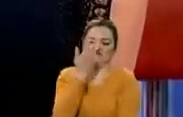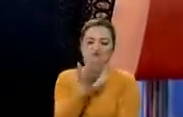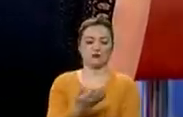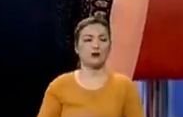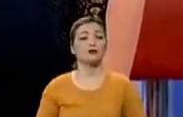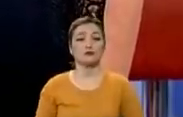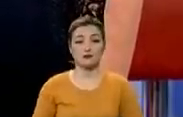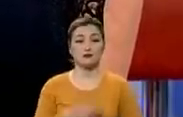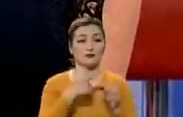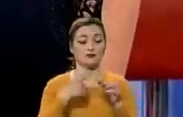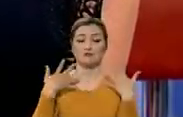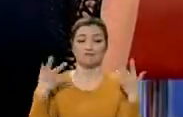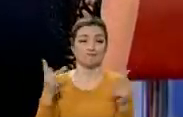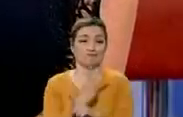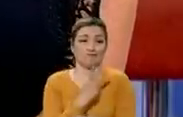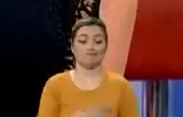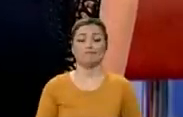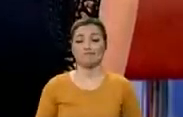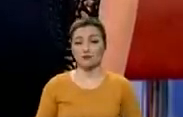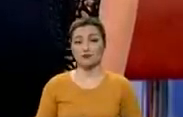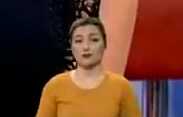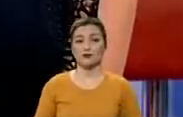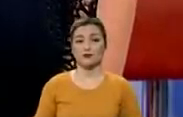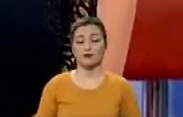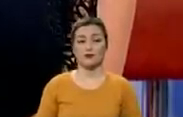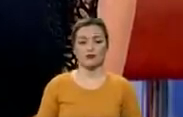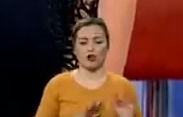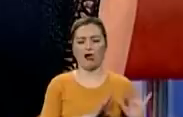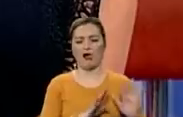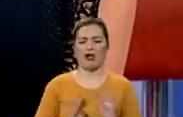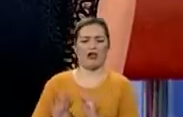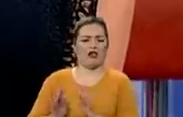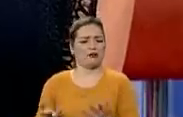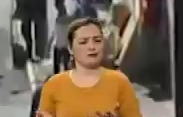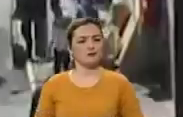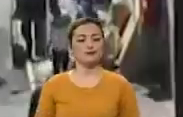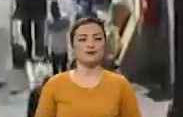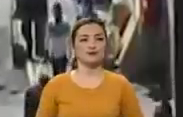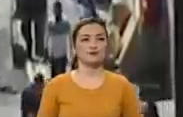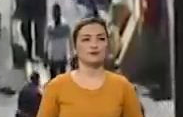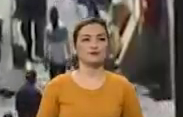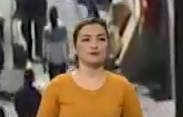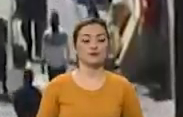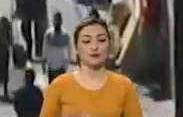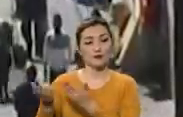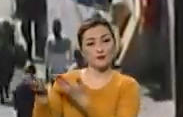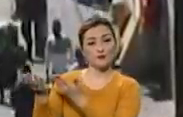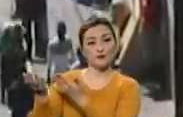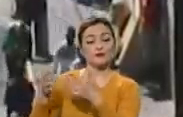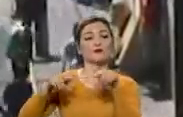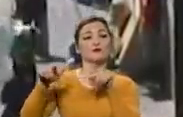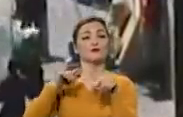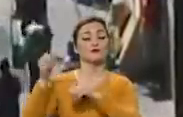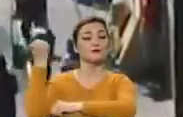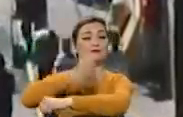social. Quito y Guayaquil siguen siendo las ciudades con mayor número de concentración de personas. Así lució el sector de